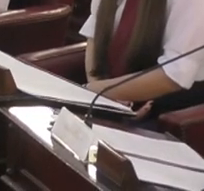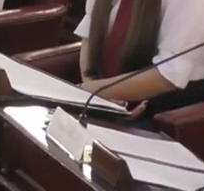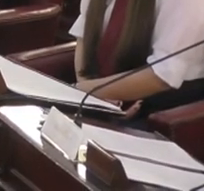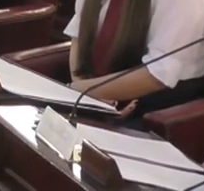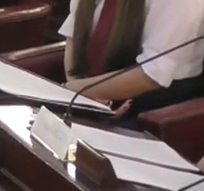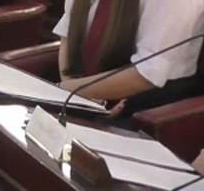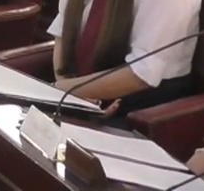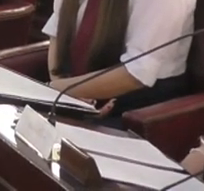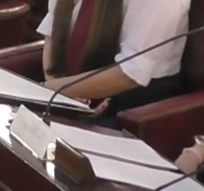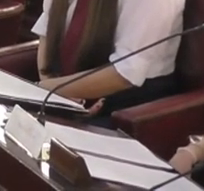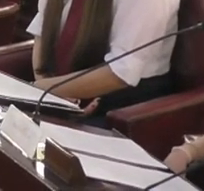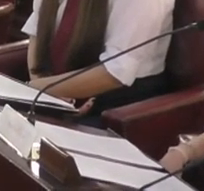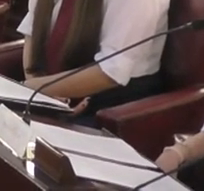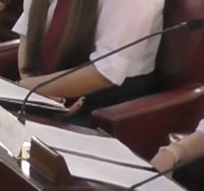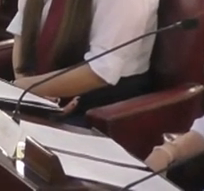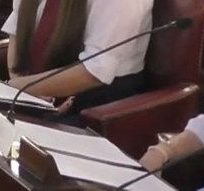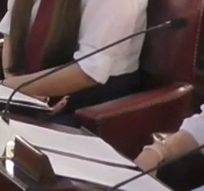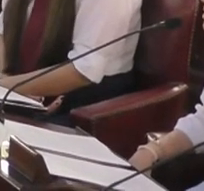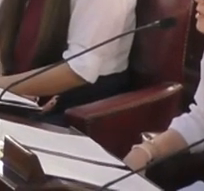García. Agustina Gacé.